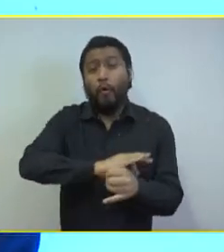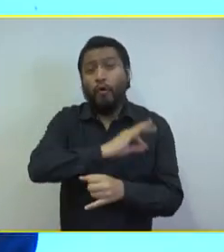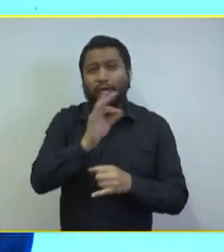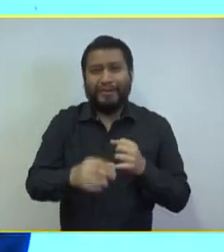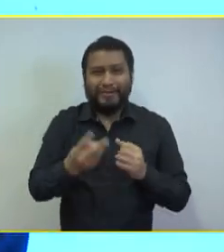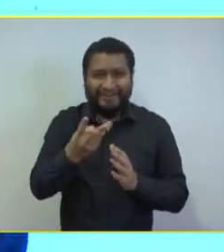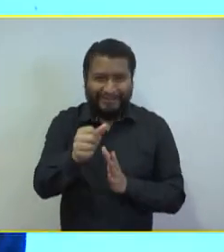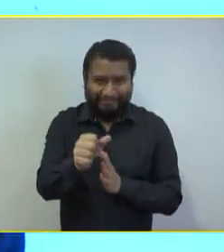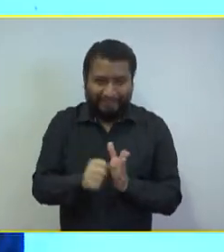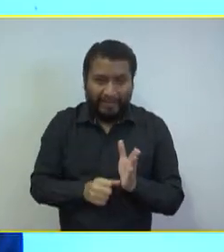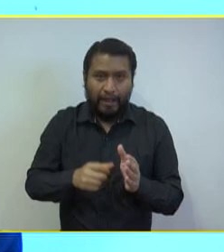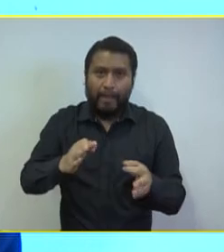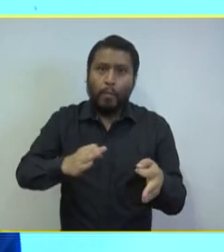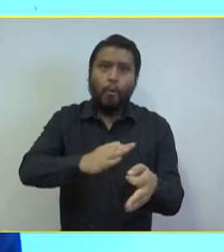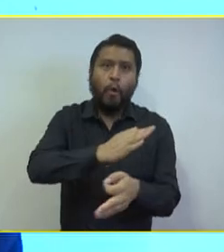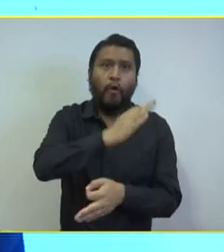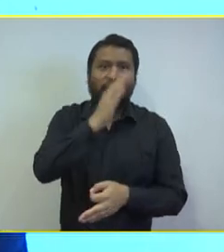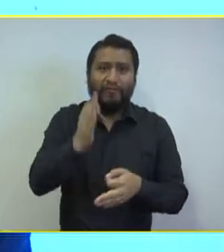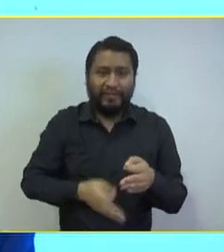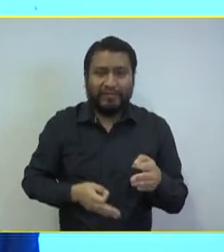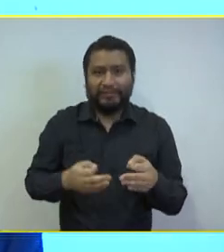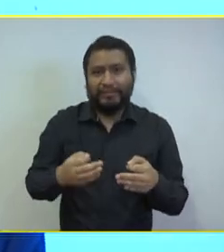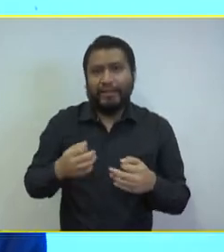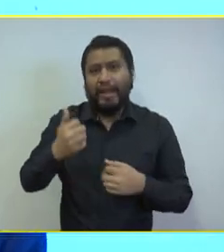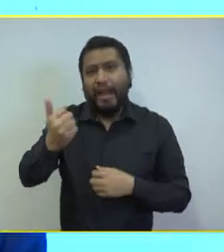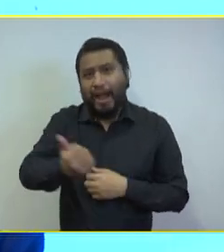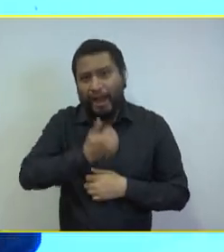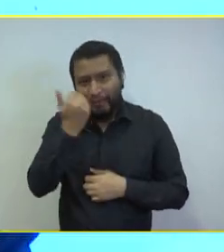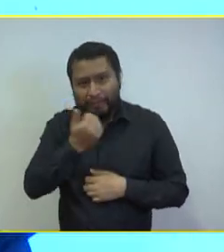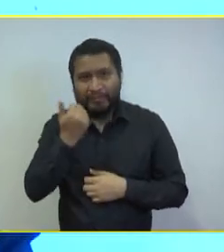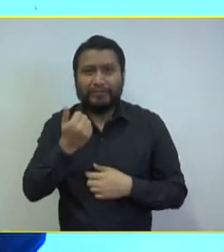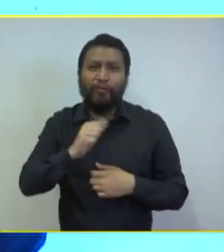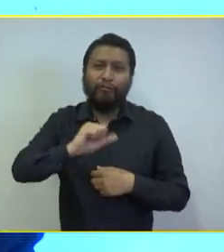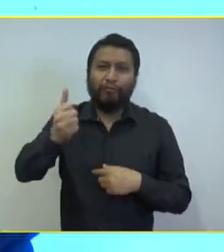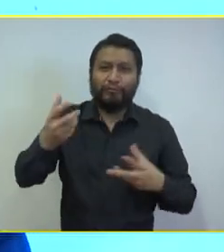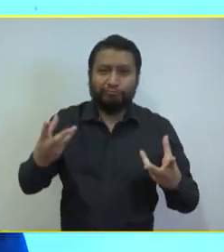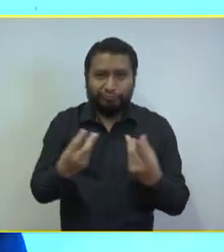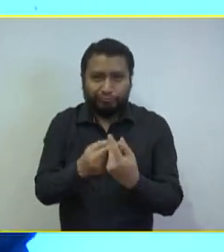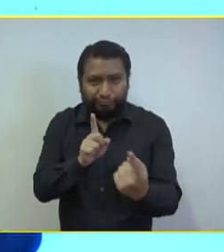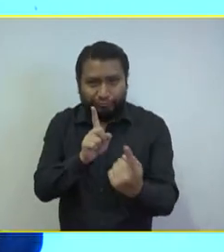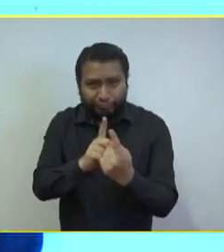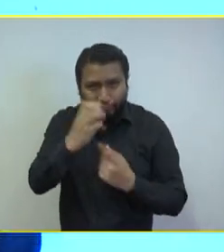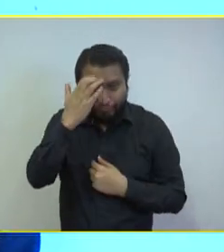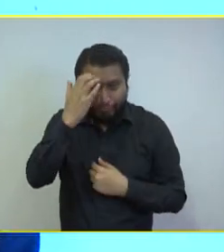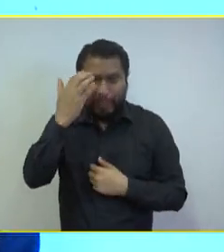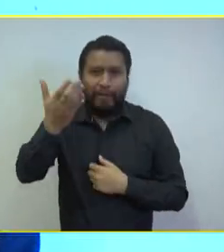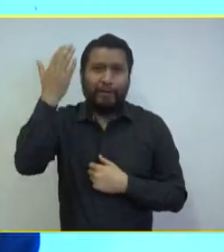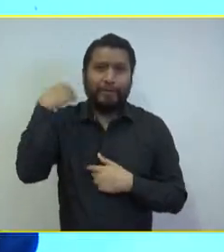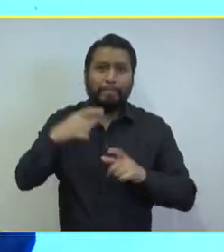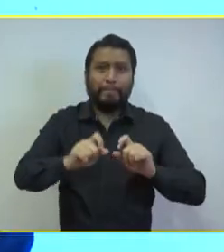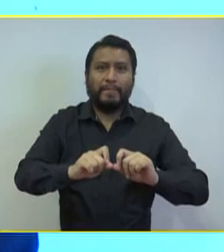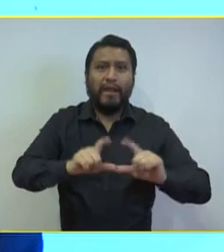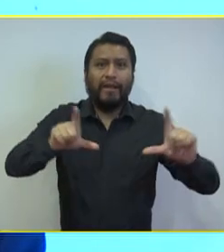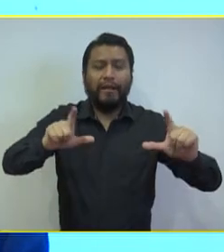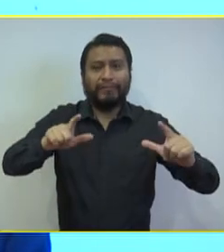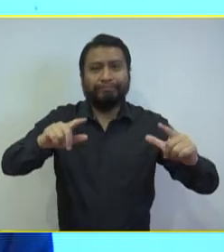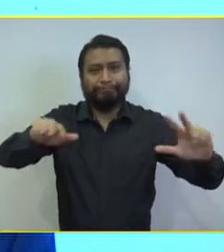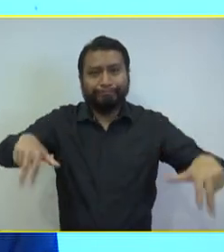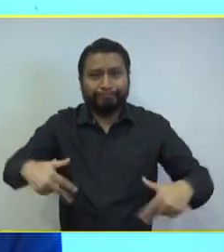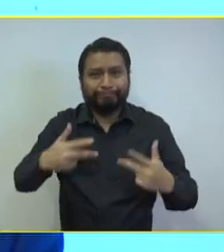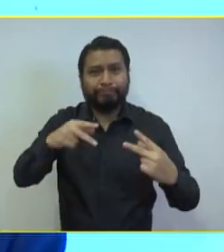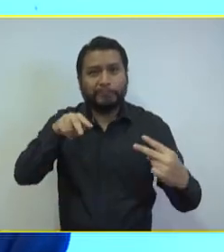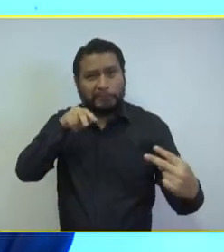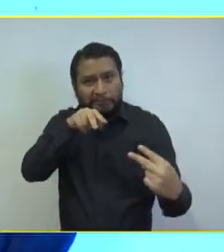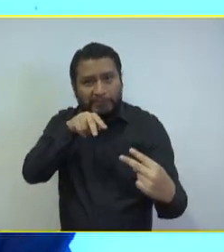por primera vez en persona, los alumnos y nosotros, todo el tiempo era a través de una pantalla, por fin lo